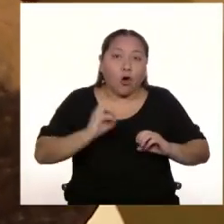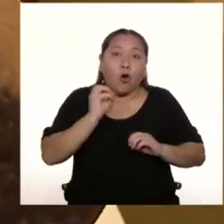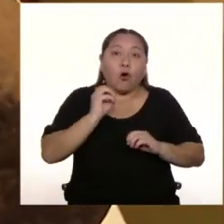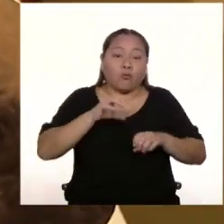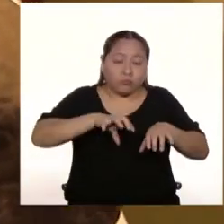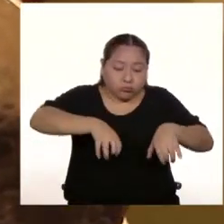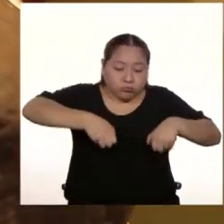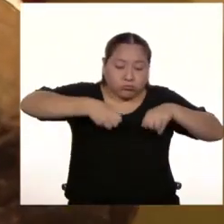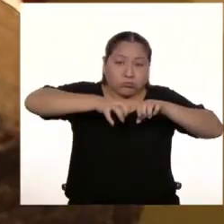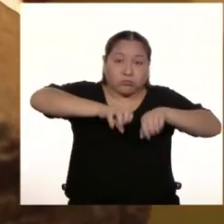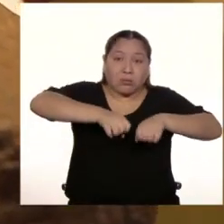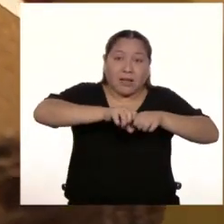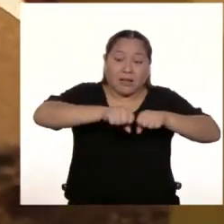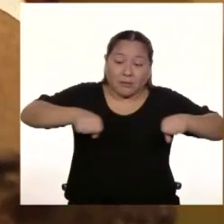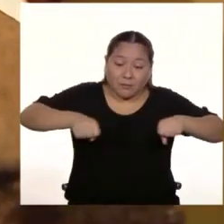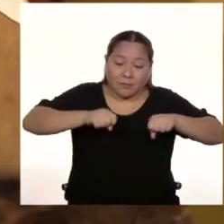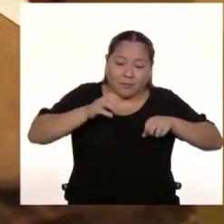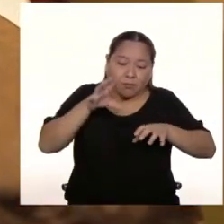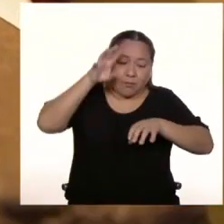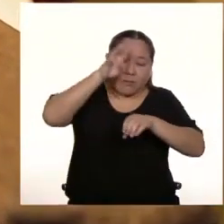madera.